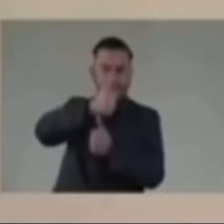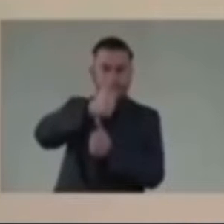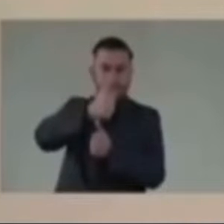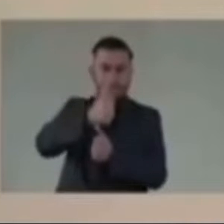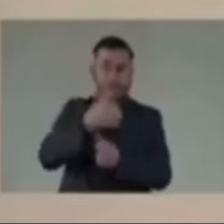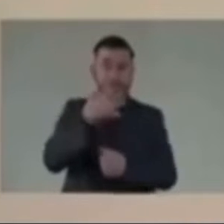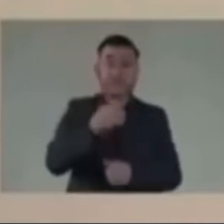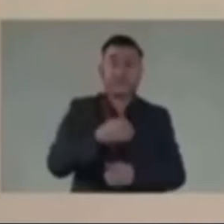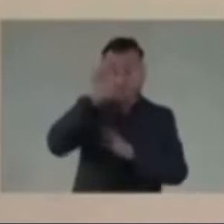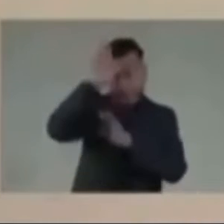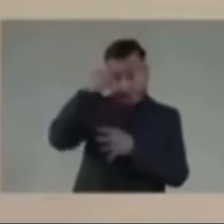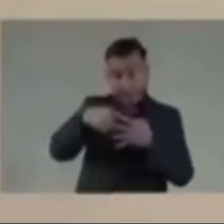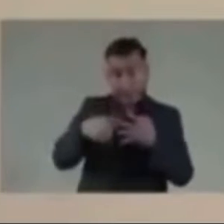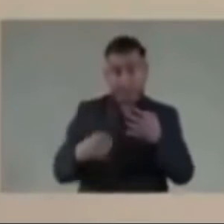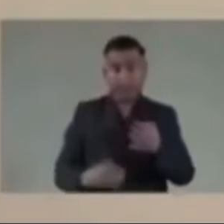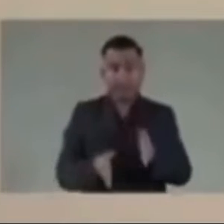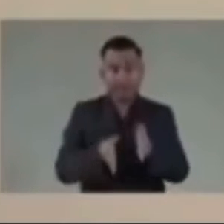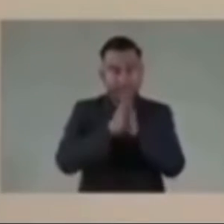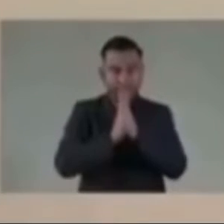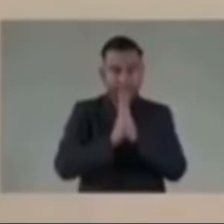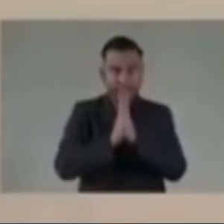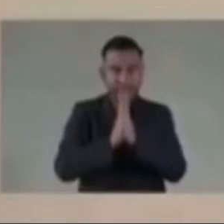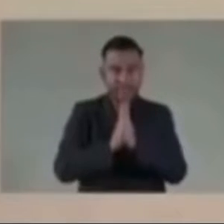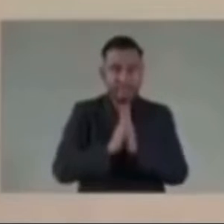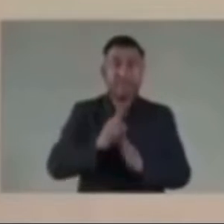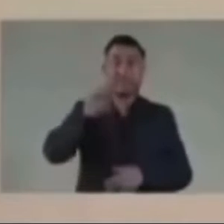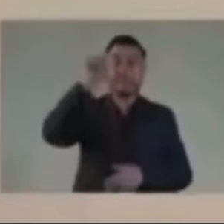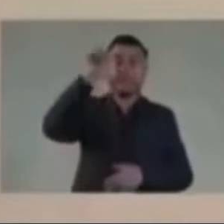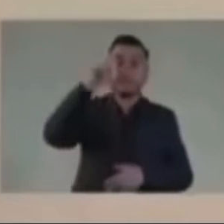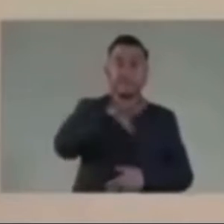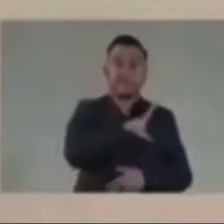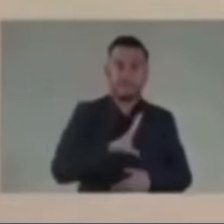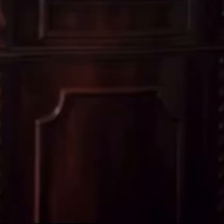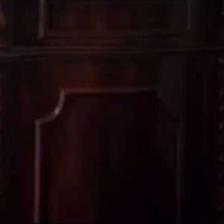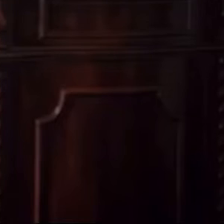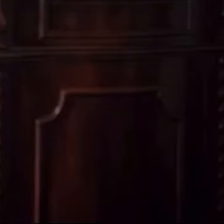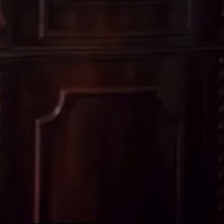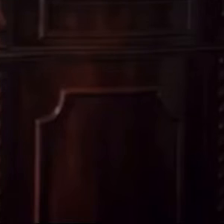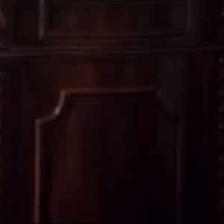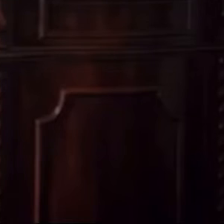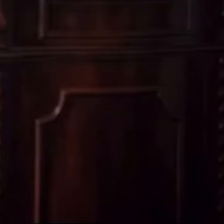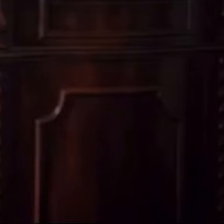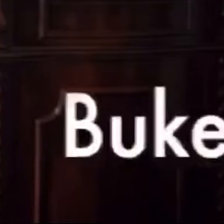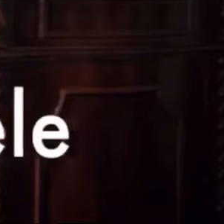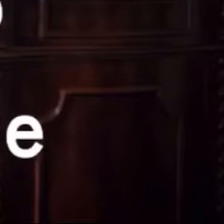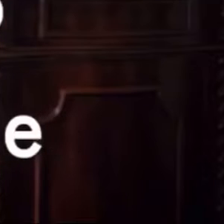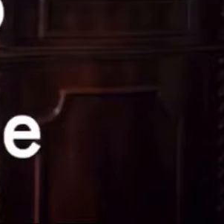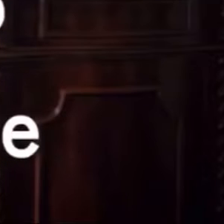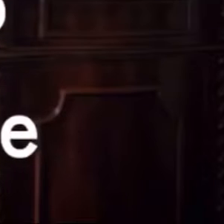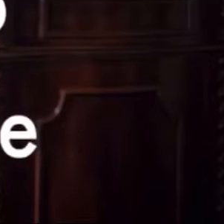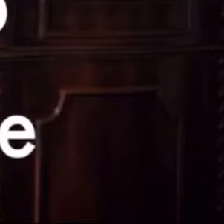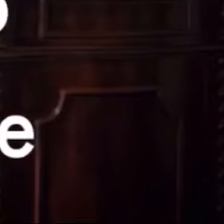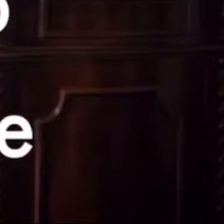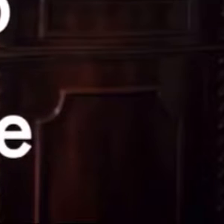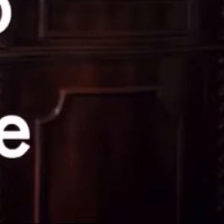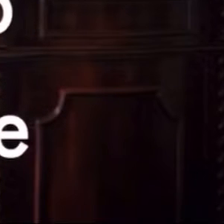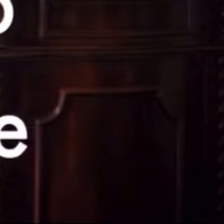los mandamientos de Jehová. Amén y amén. Que así sea hecho, República del Salvador. Cuando dicen que te